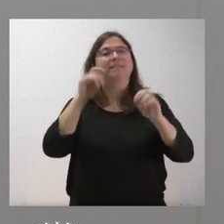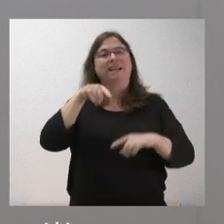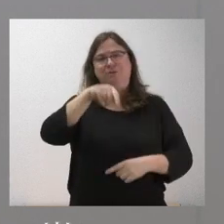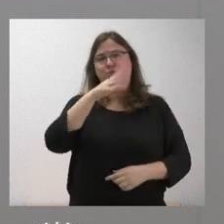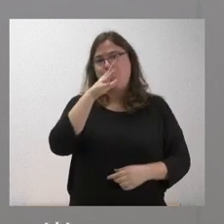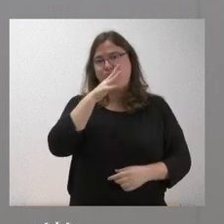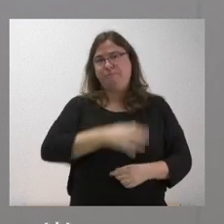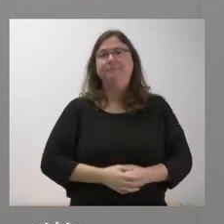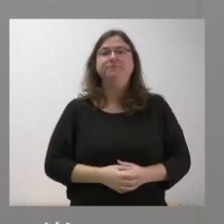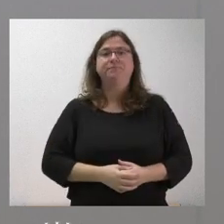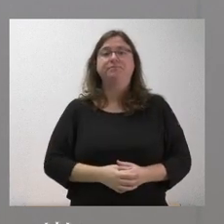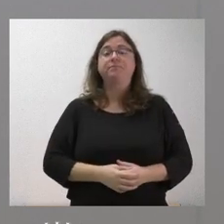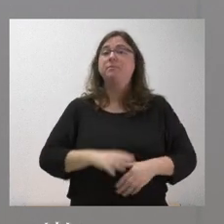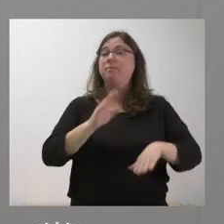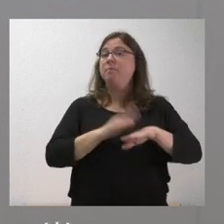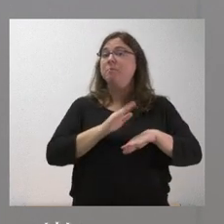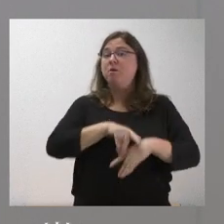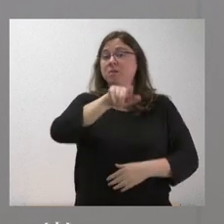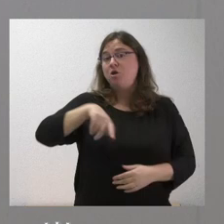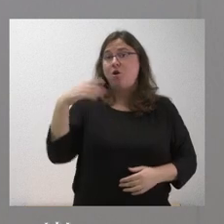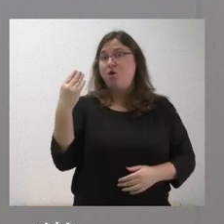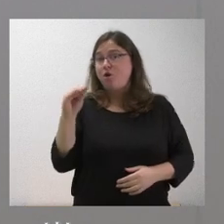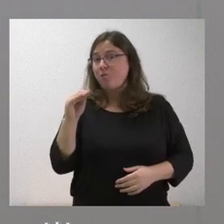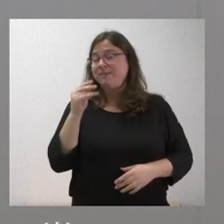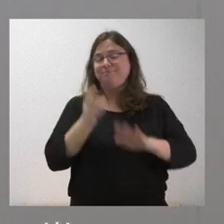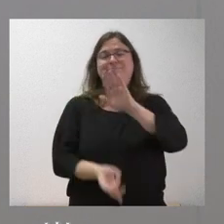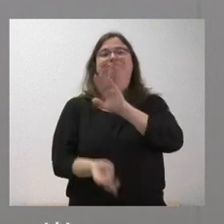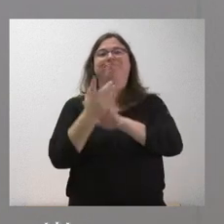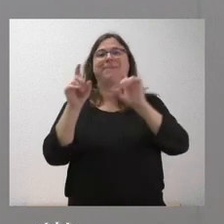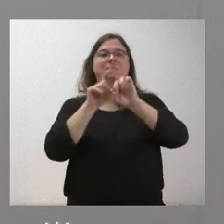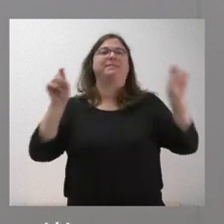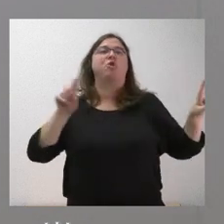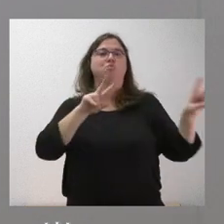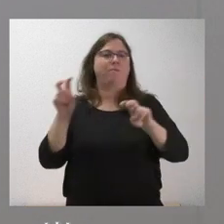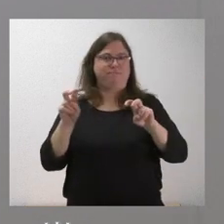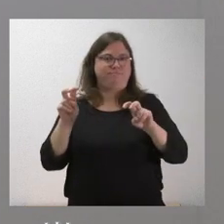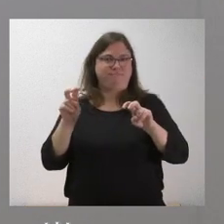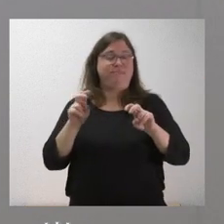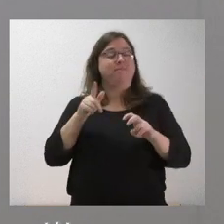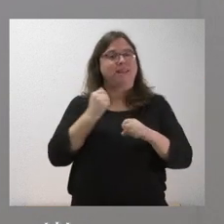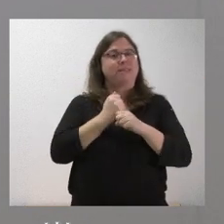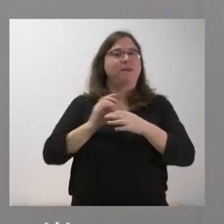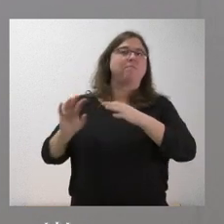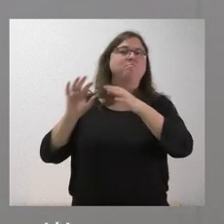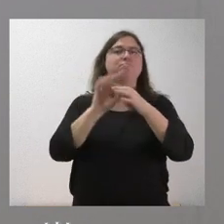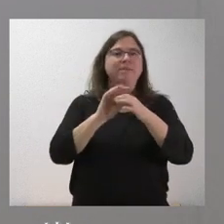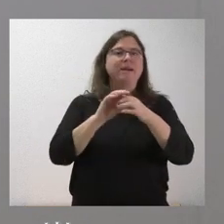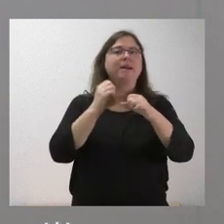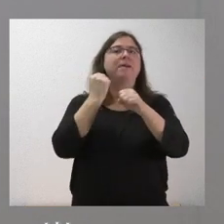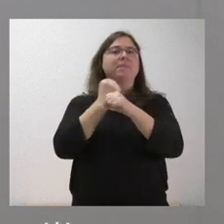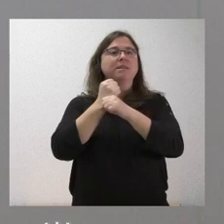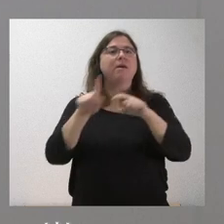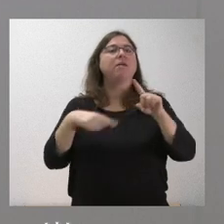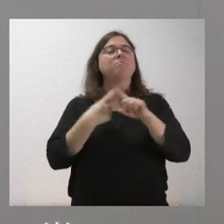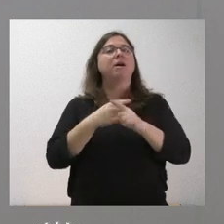qué primero porque muchos de los jóvenes Son nuevos emprendedores se van a poder beneficiar de estas tareas vinculadas al emprendimiento muchos de los